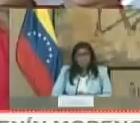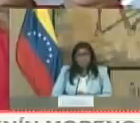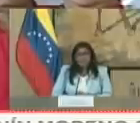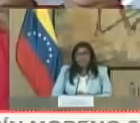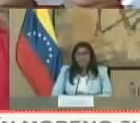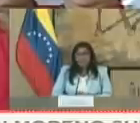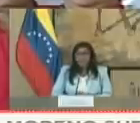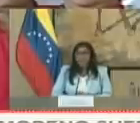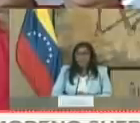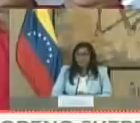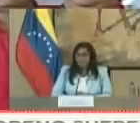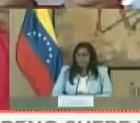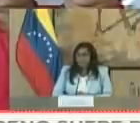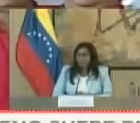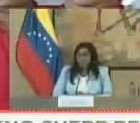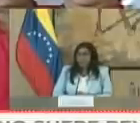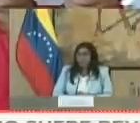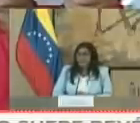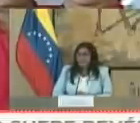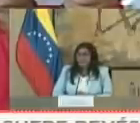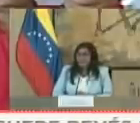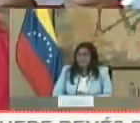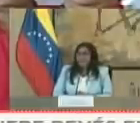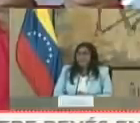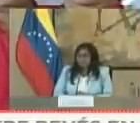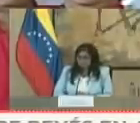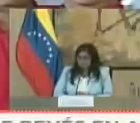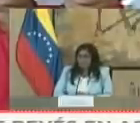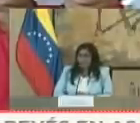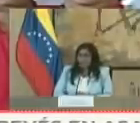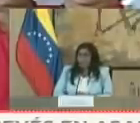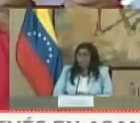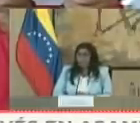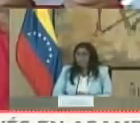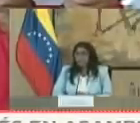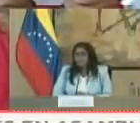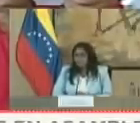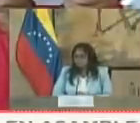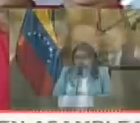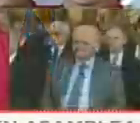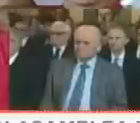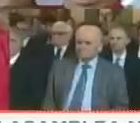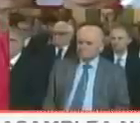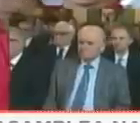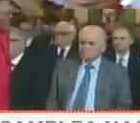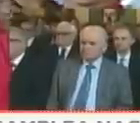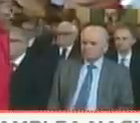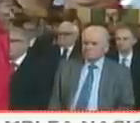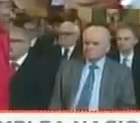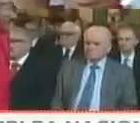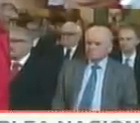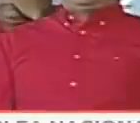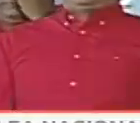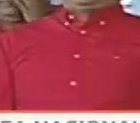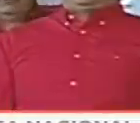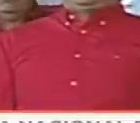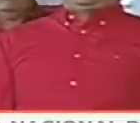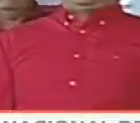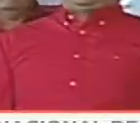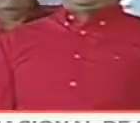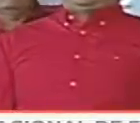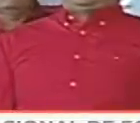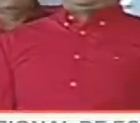Santa Capilla. Santa Capilla. Por cierto, aprovecho lo de la iglesia. El Partido Socialista Unido